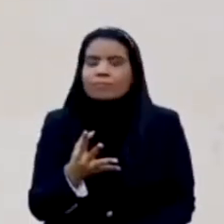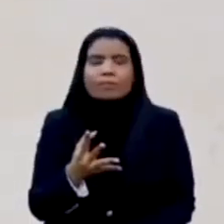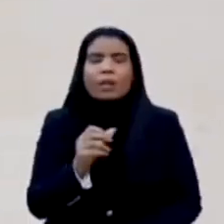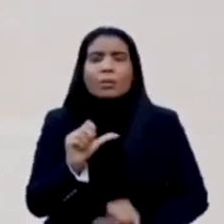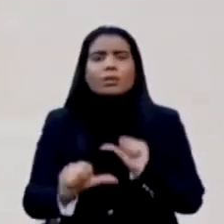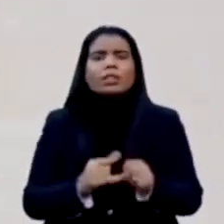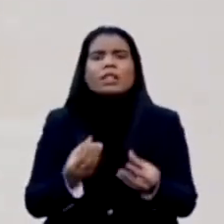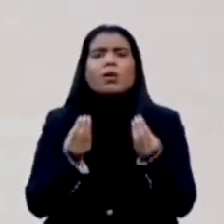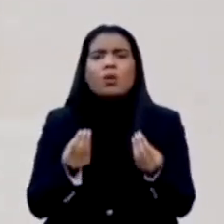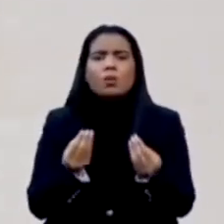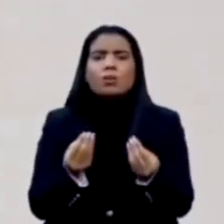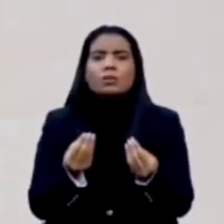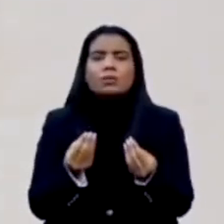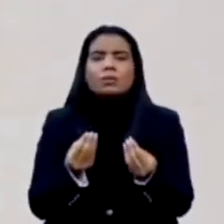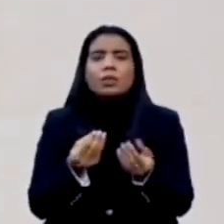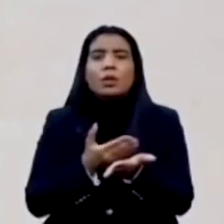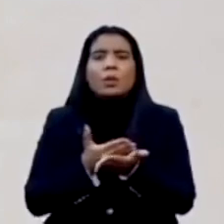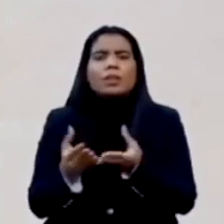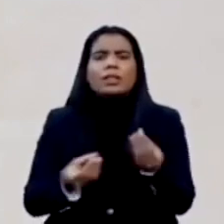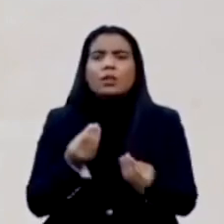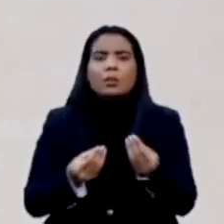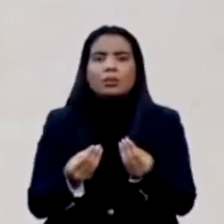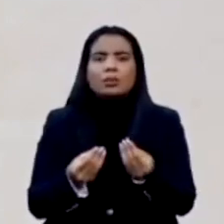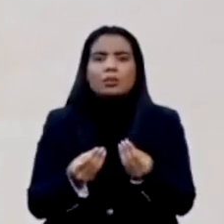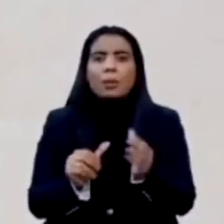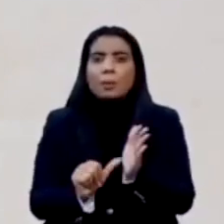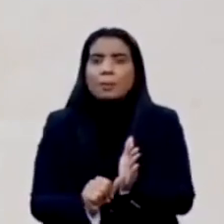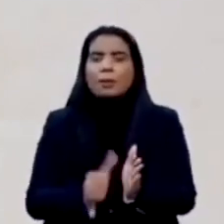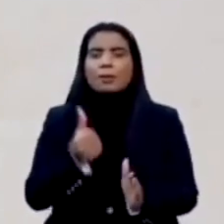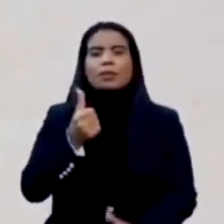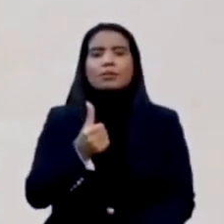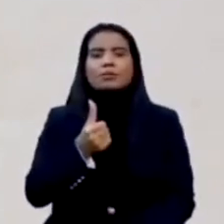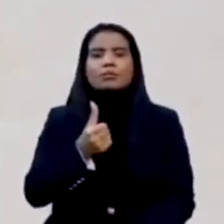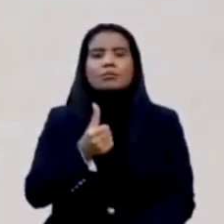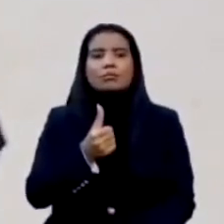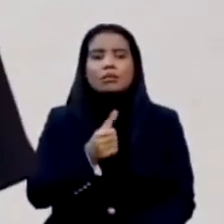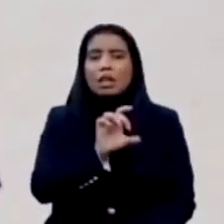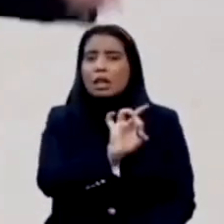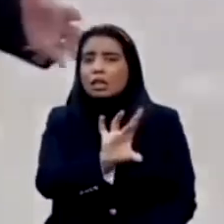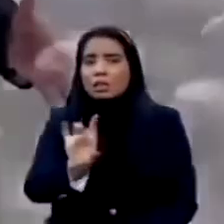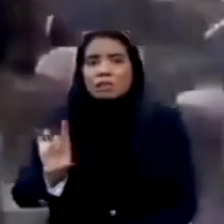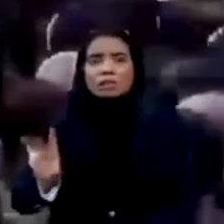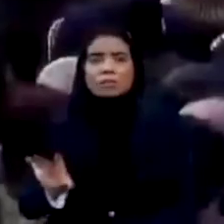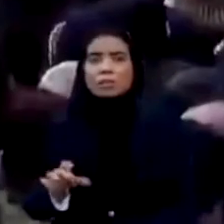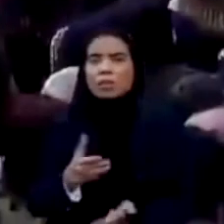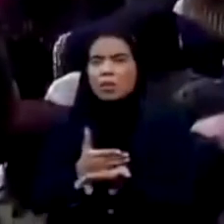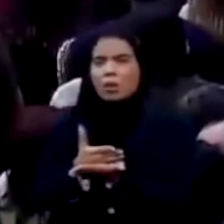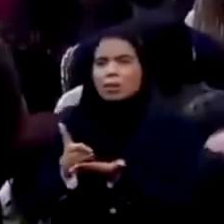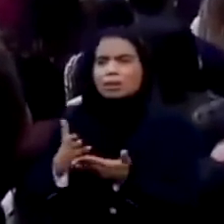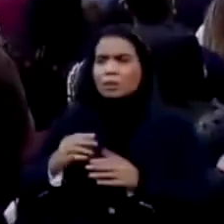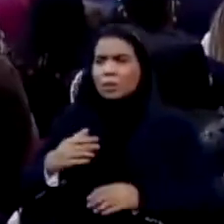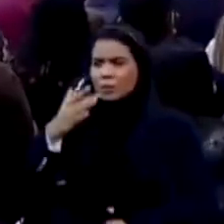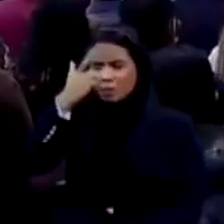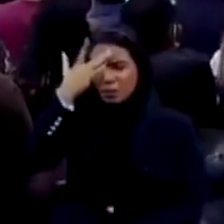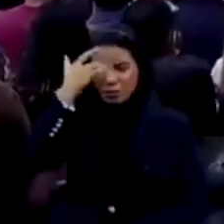usted el cambio comienza en nosotros cuando me torno diferente ahí yo